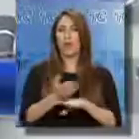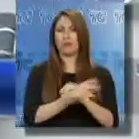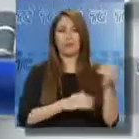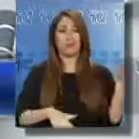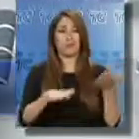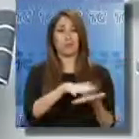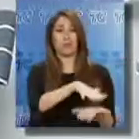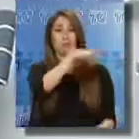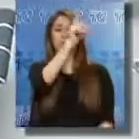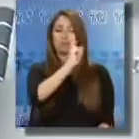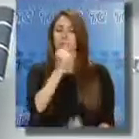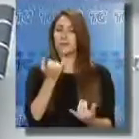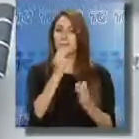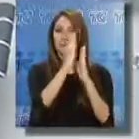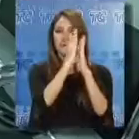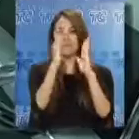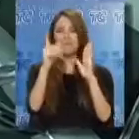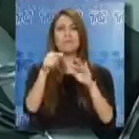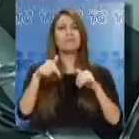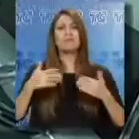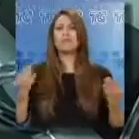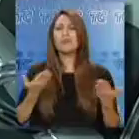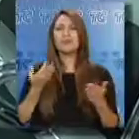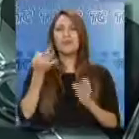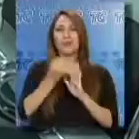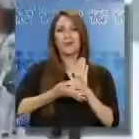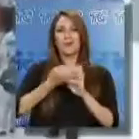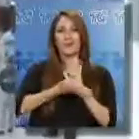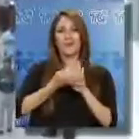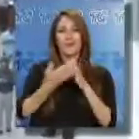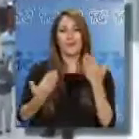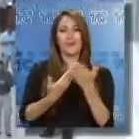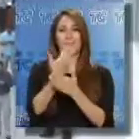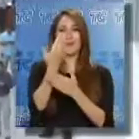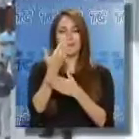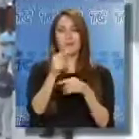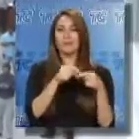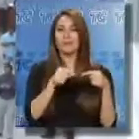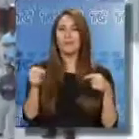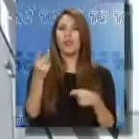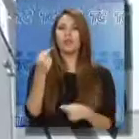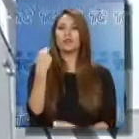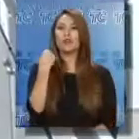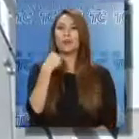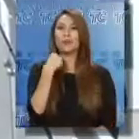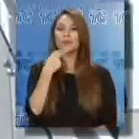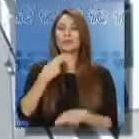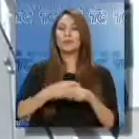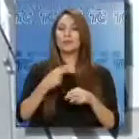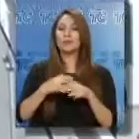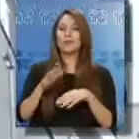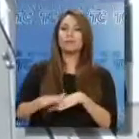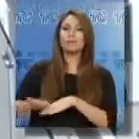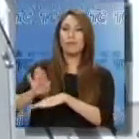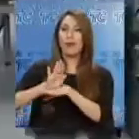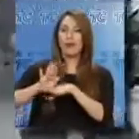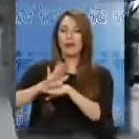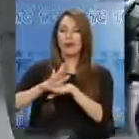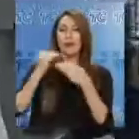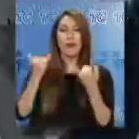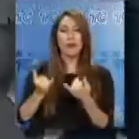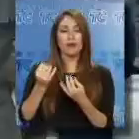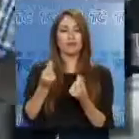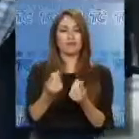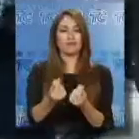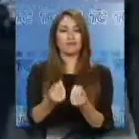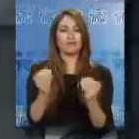Las instalaciones se ubican en el cantón Durán, en la provincia del Guayas, en la cooperativa 12 de noviembre. Lo prioritario será un servicio